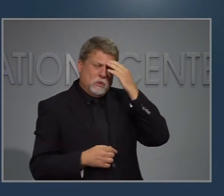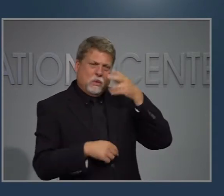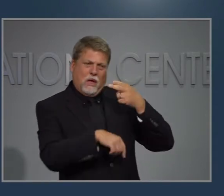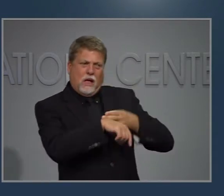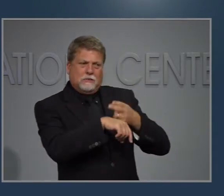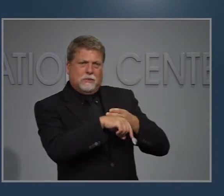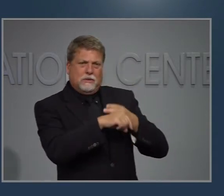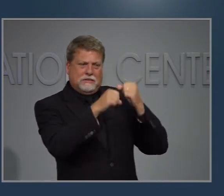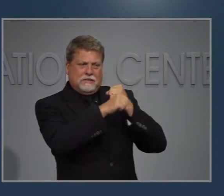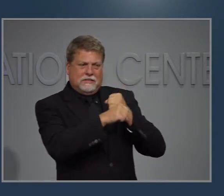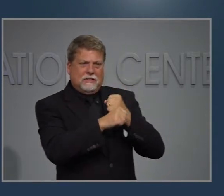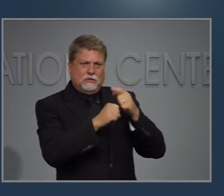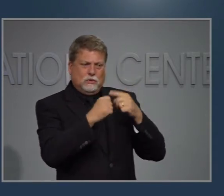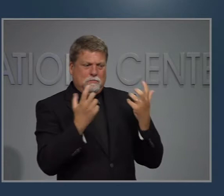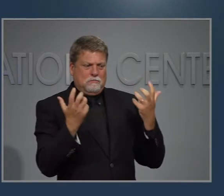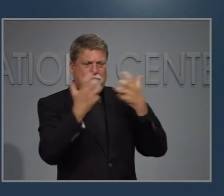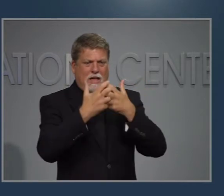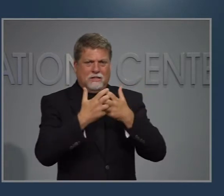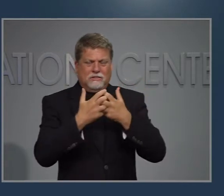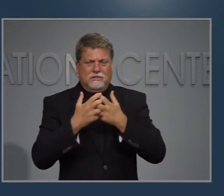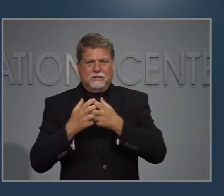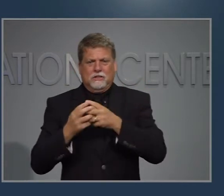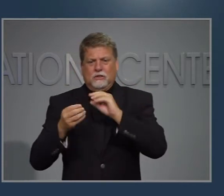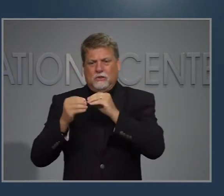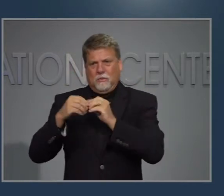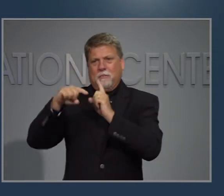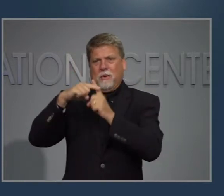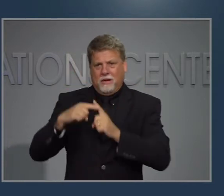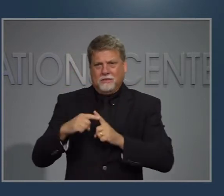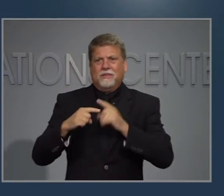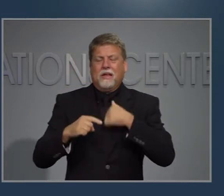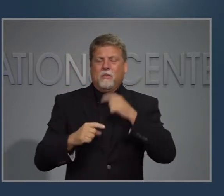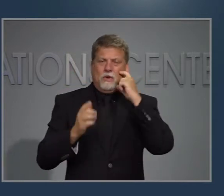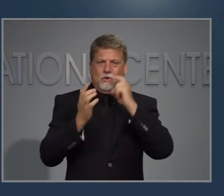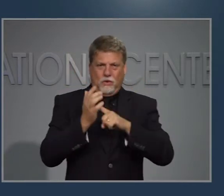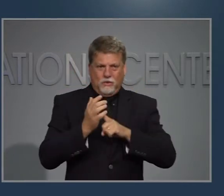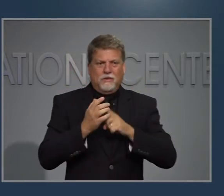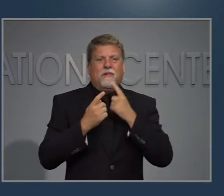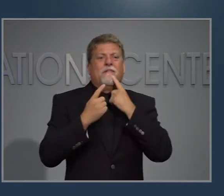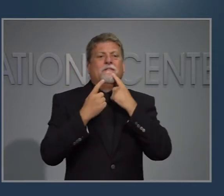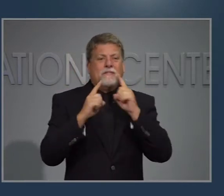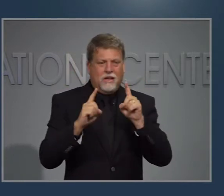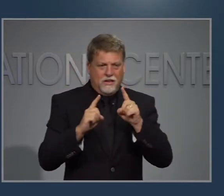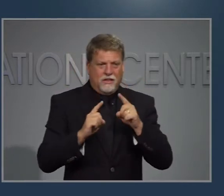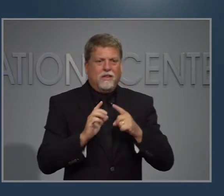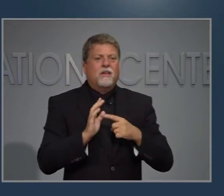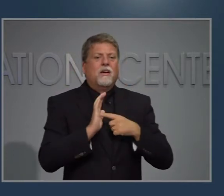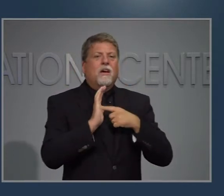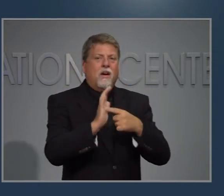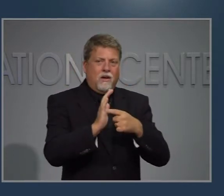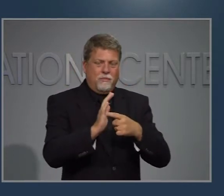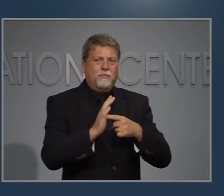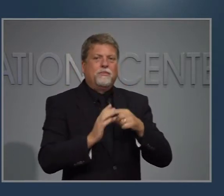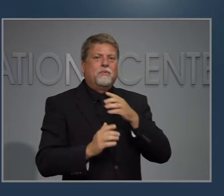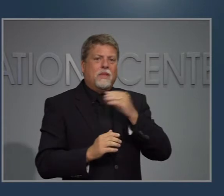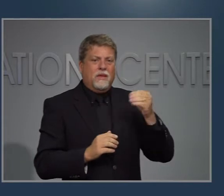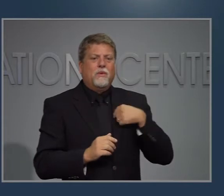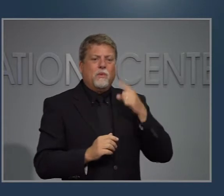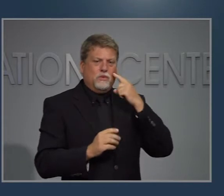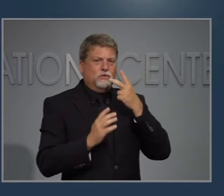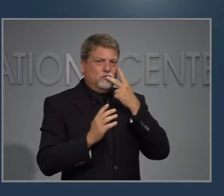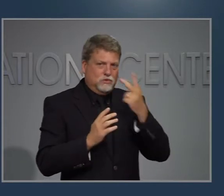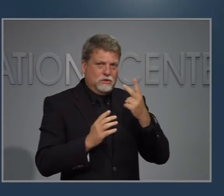hablamos para ver cuántas semanas se tardaría de los datos de hospitalización para reflejar esa tendencia. Ahora vemos que